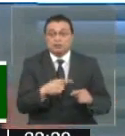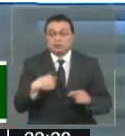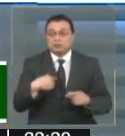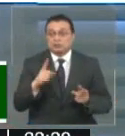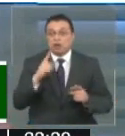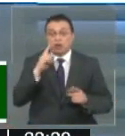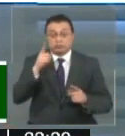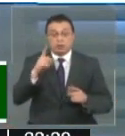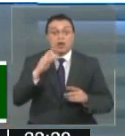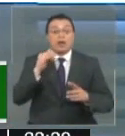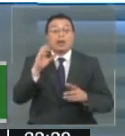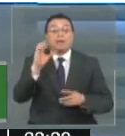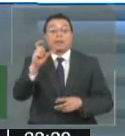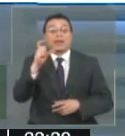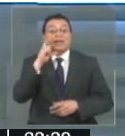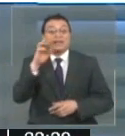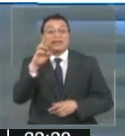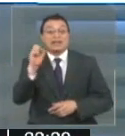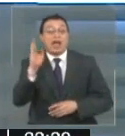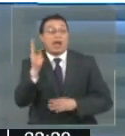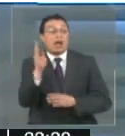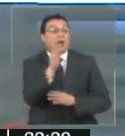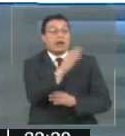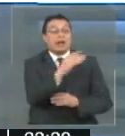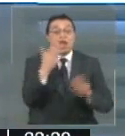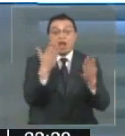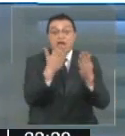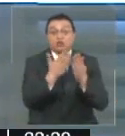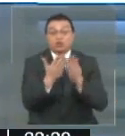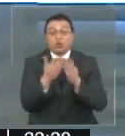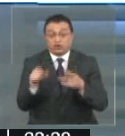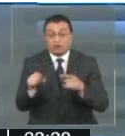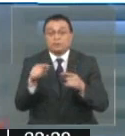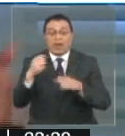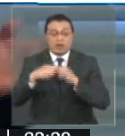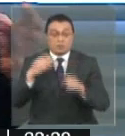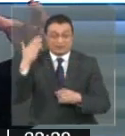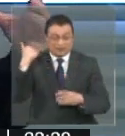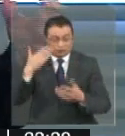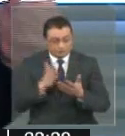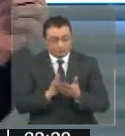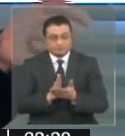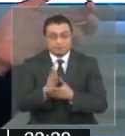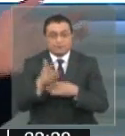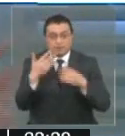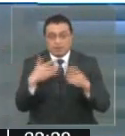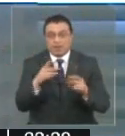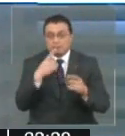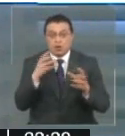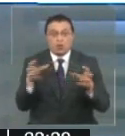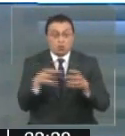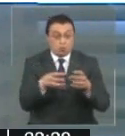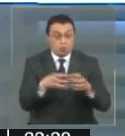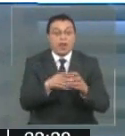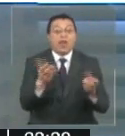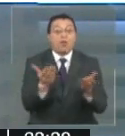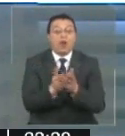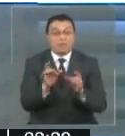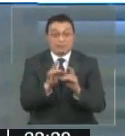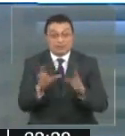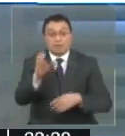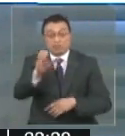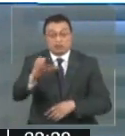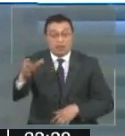sé si conocen el programa Gira Estudio, que desde el año pasado lo estamos también generando cupos especiales para escuelas especiales, para personas